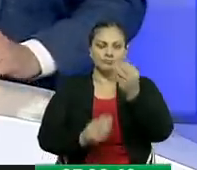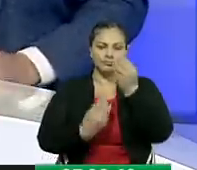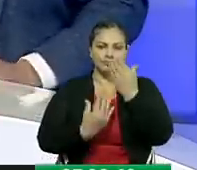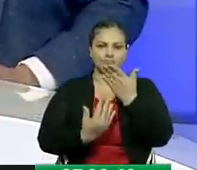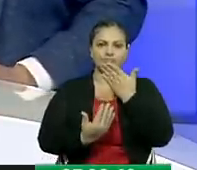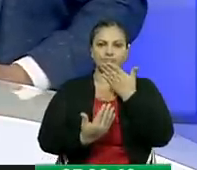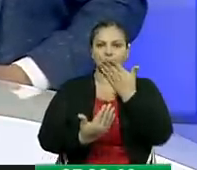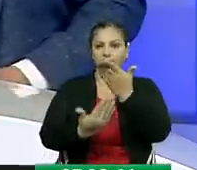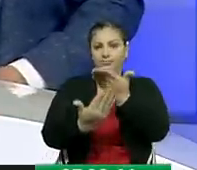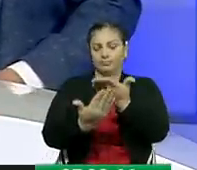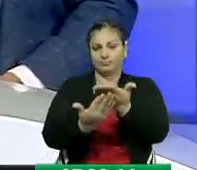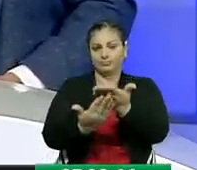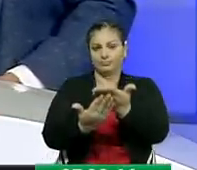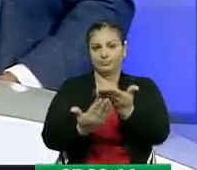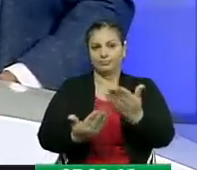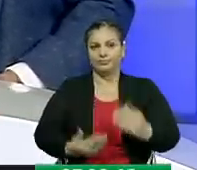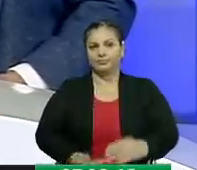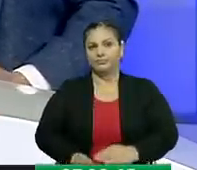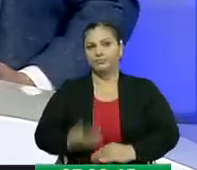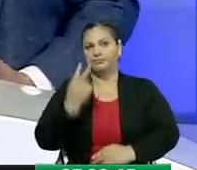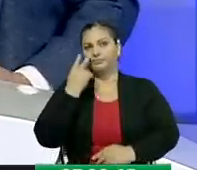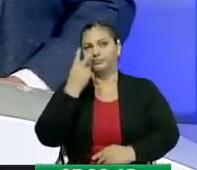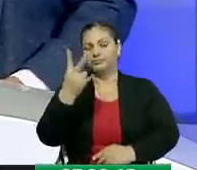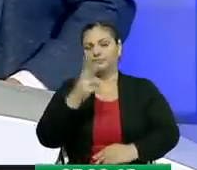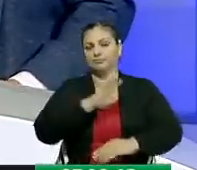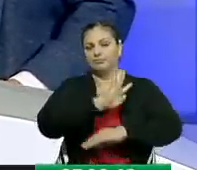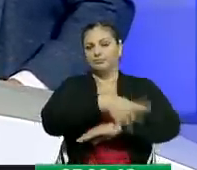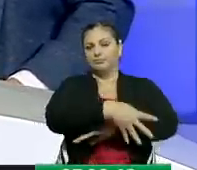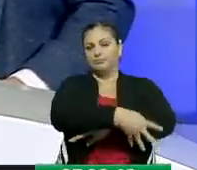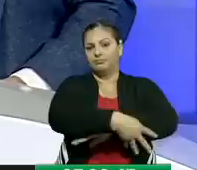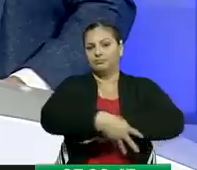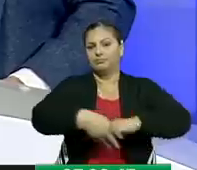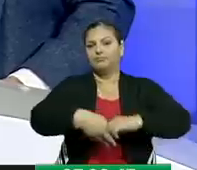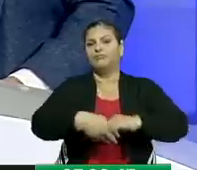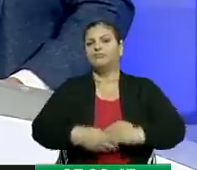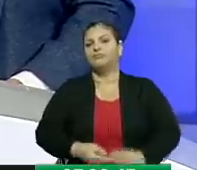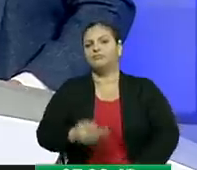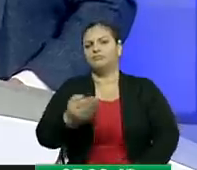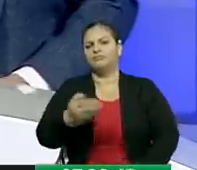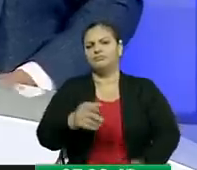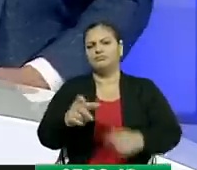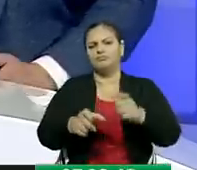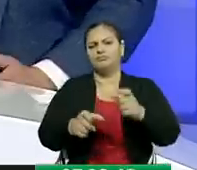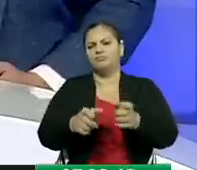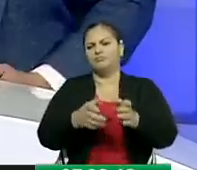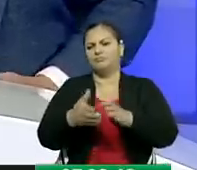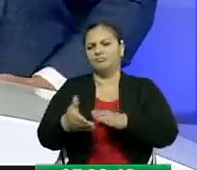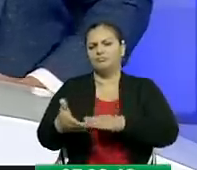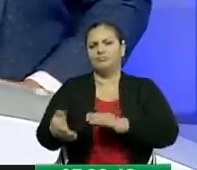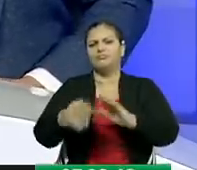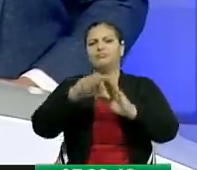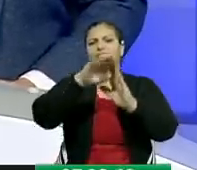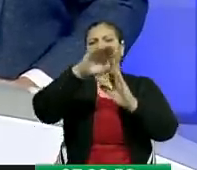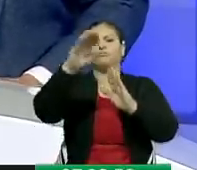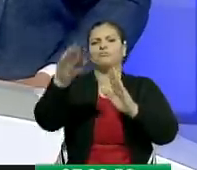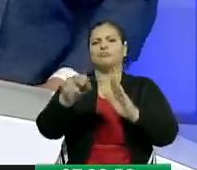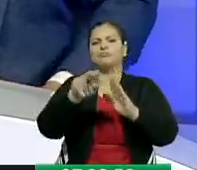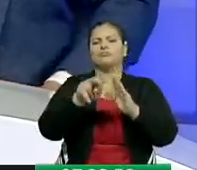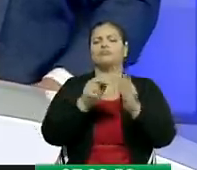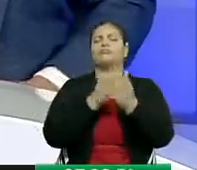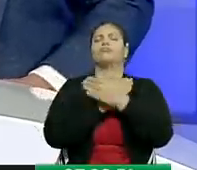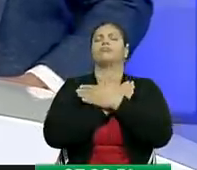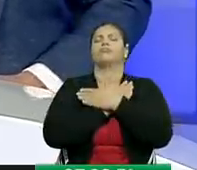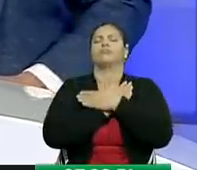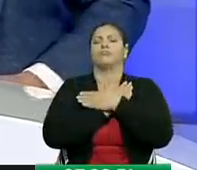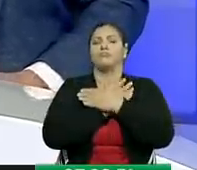tu informe allá in situ de lo que acontece a propósito de este lamentable hecho y ojalá que hayan sanciones severas